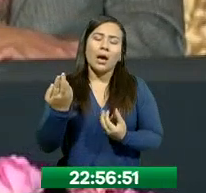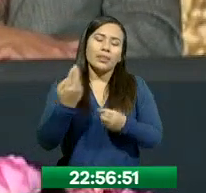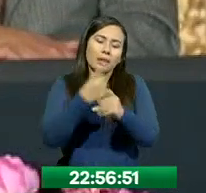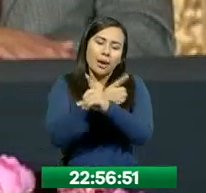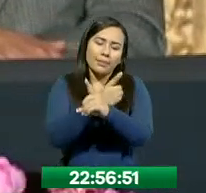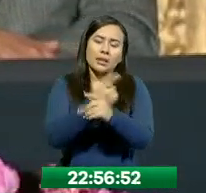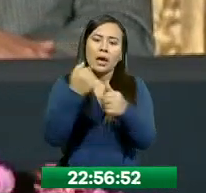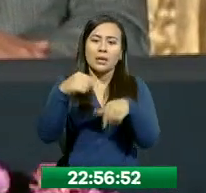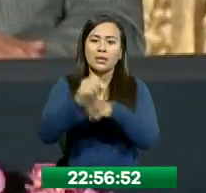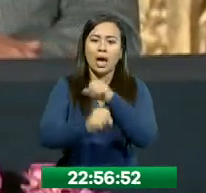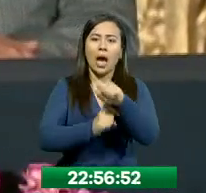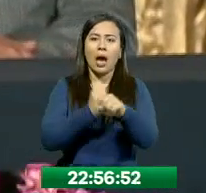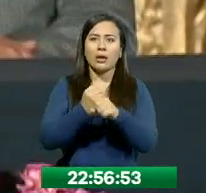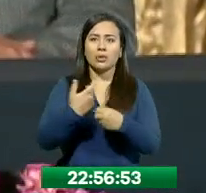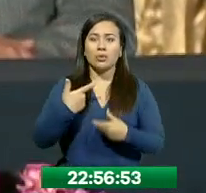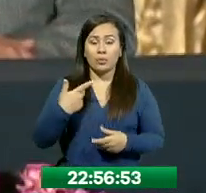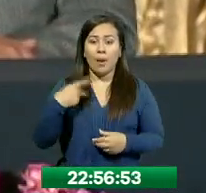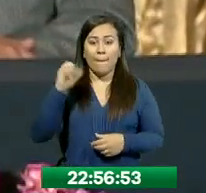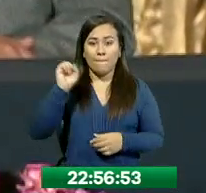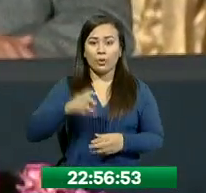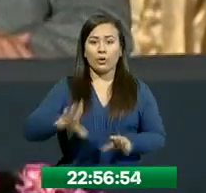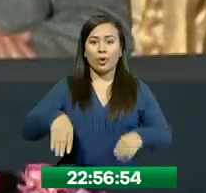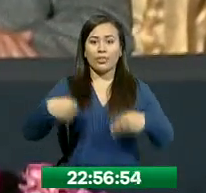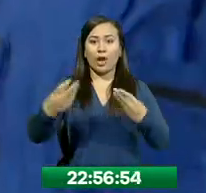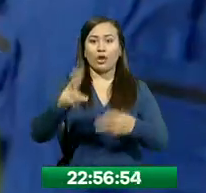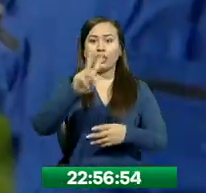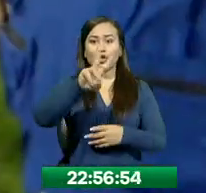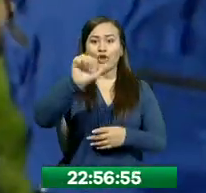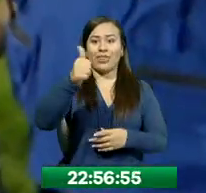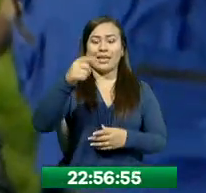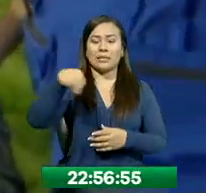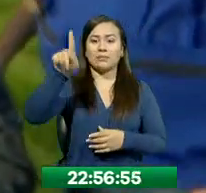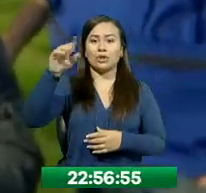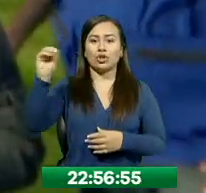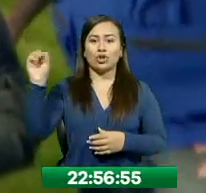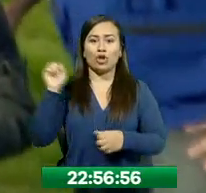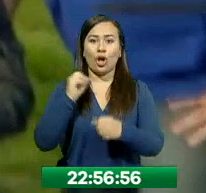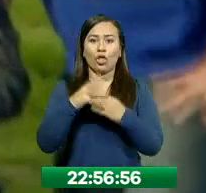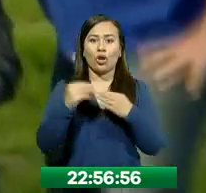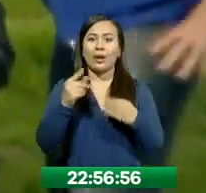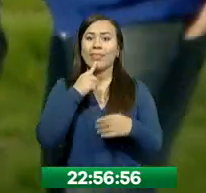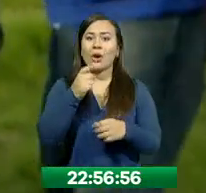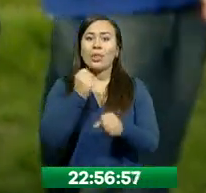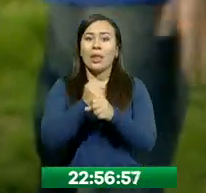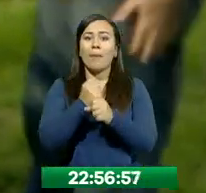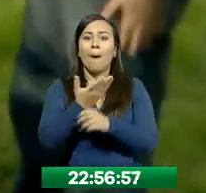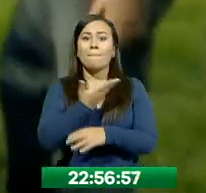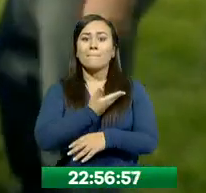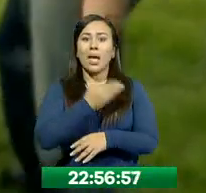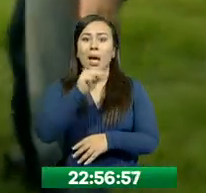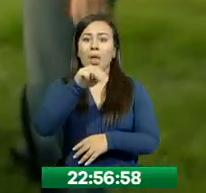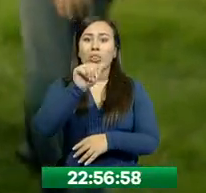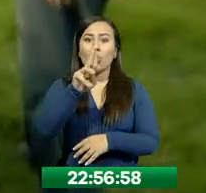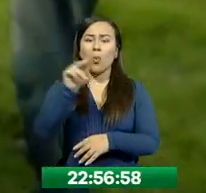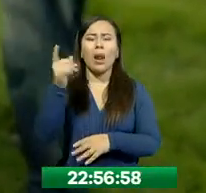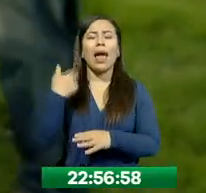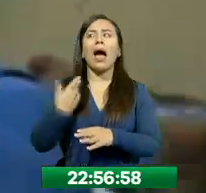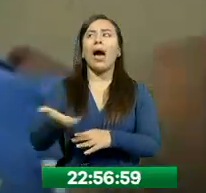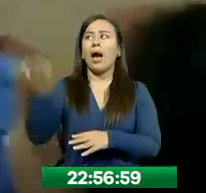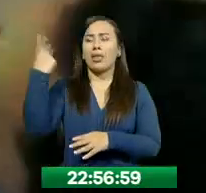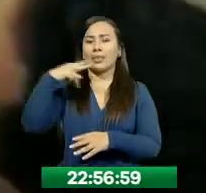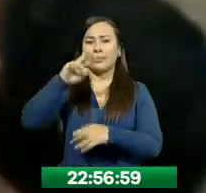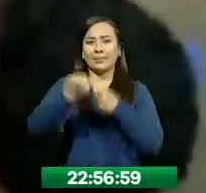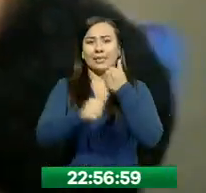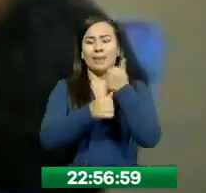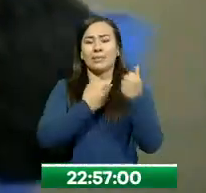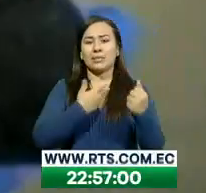en este año se han invertido 210 millones de dólares. Resaltó el trabajo de la misión Manuela Espejo cuando fue vicepresidente. Indicó que en